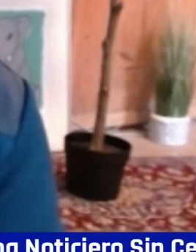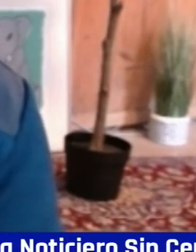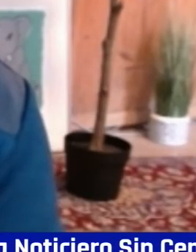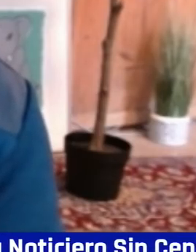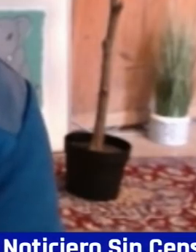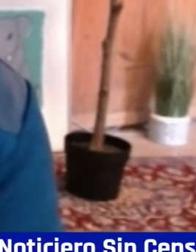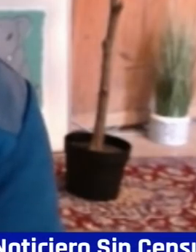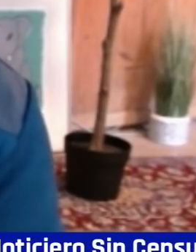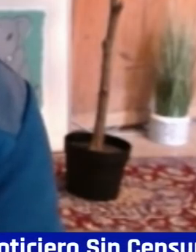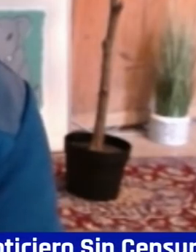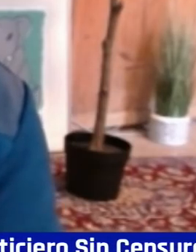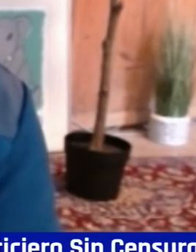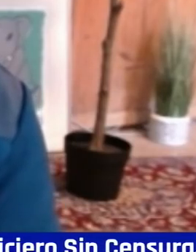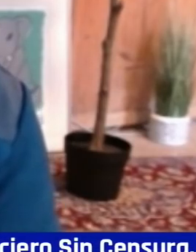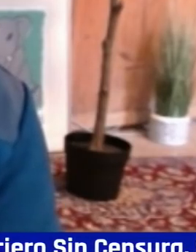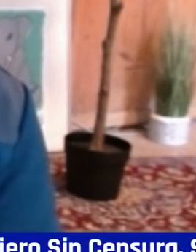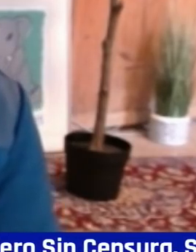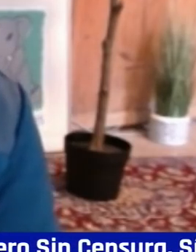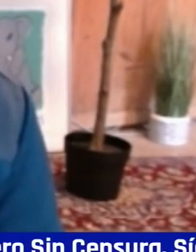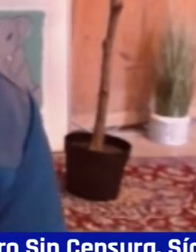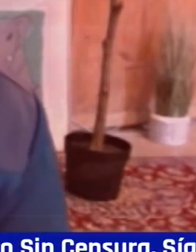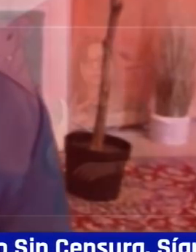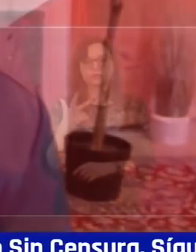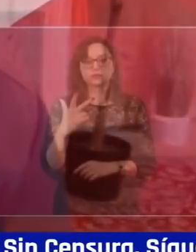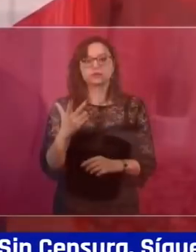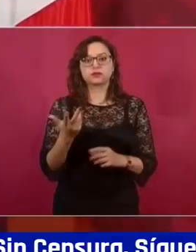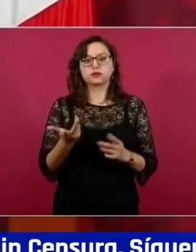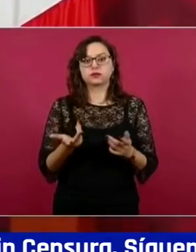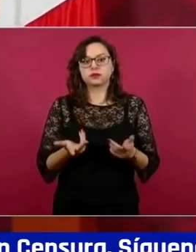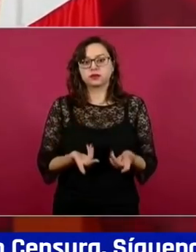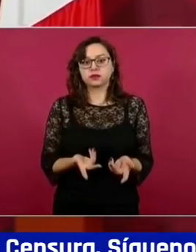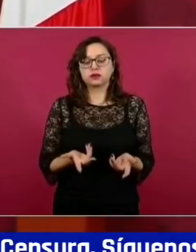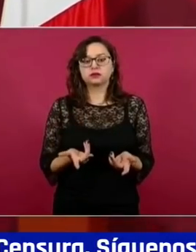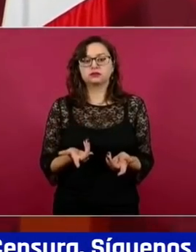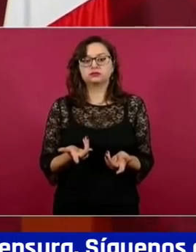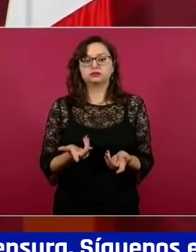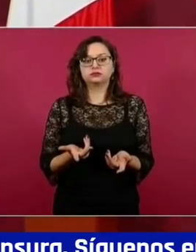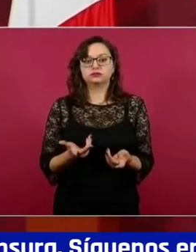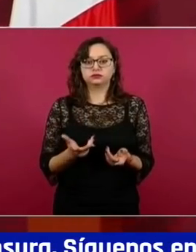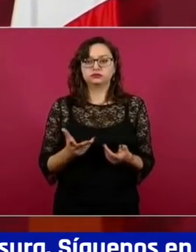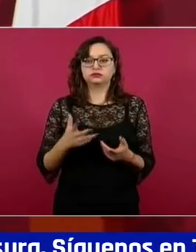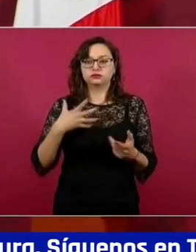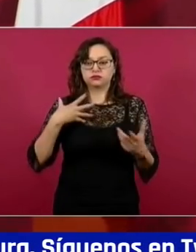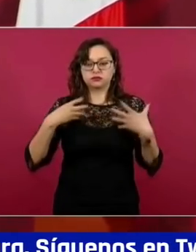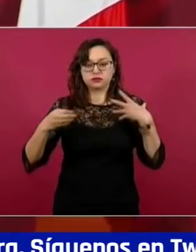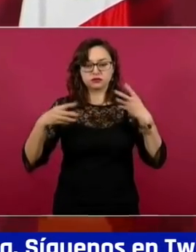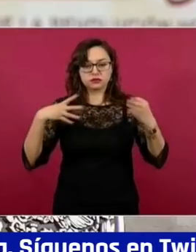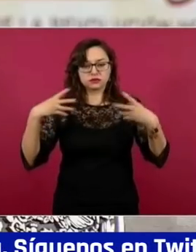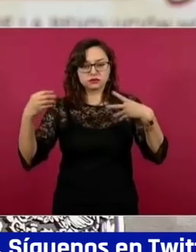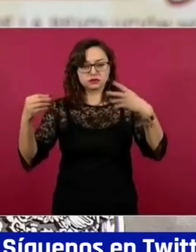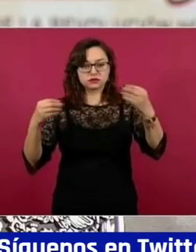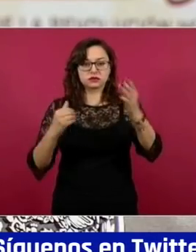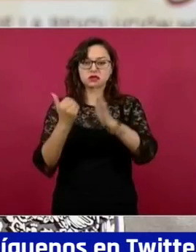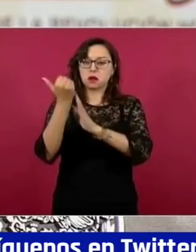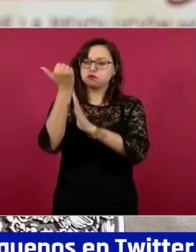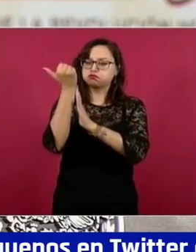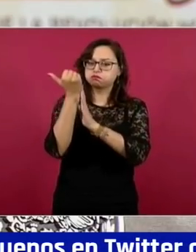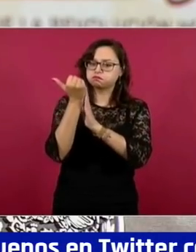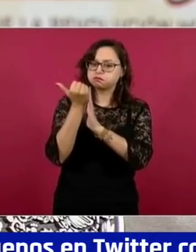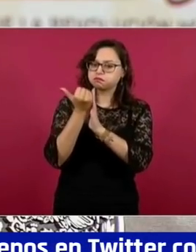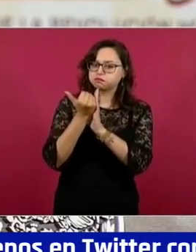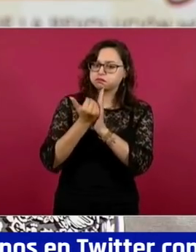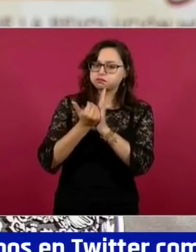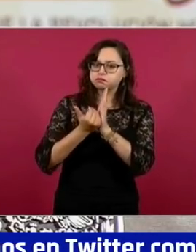López Obrador los dichos de los famosillos y representantes de la llamada organización Sélvame del Tren. Y en primer lugar le dijo